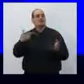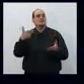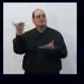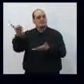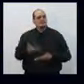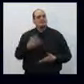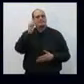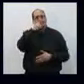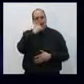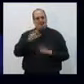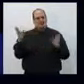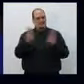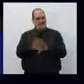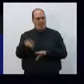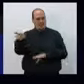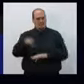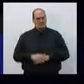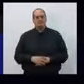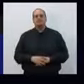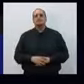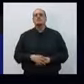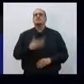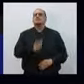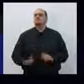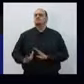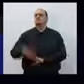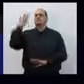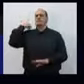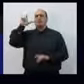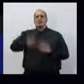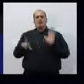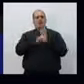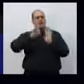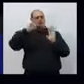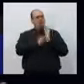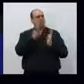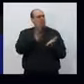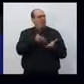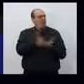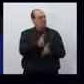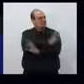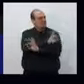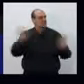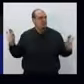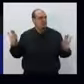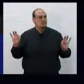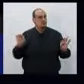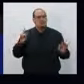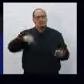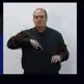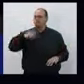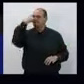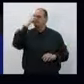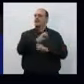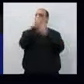macri en el gobierno anterior las víctimas de delito no tenían derecho ninguno sostenemos claro